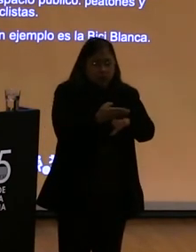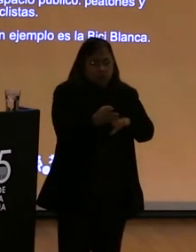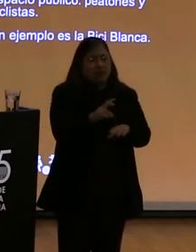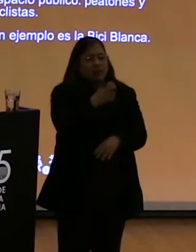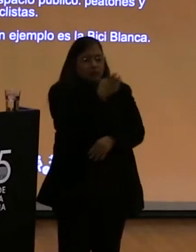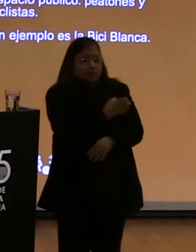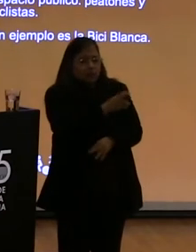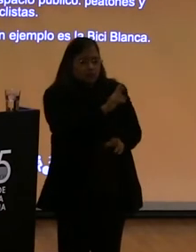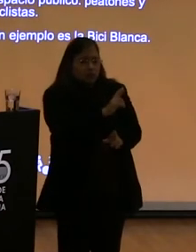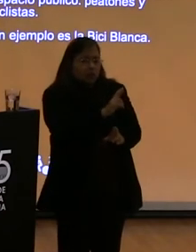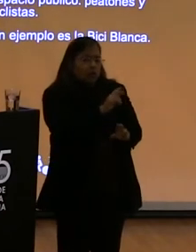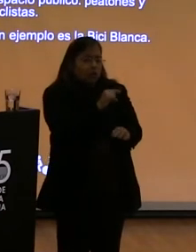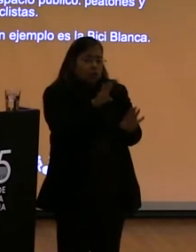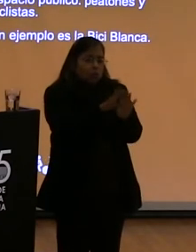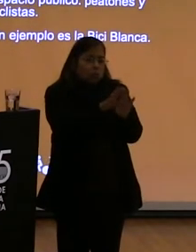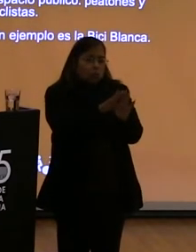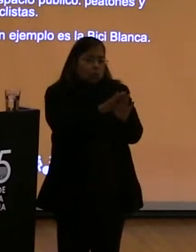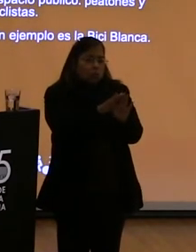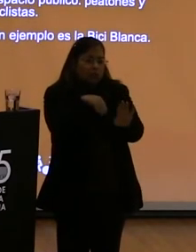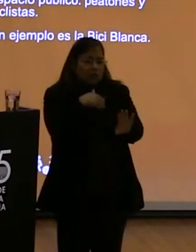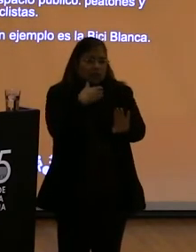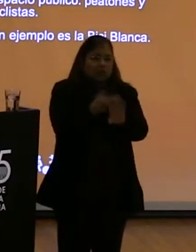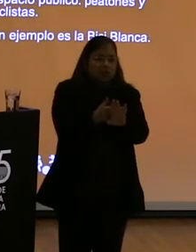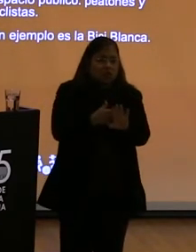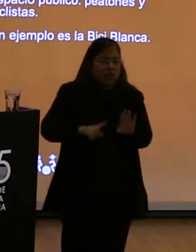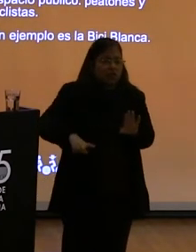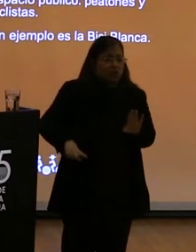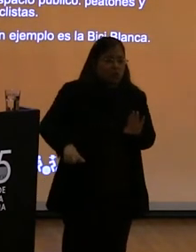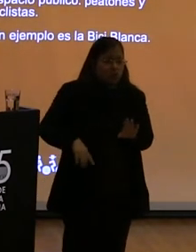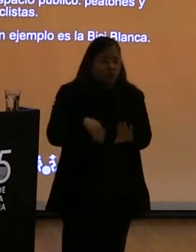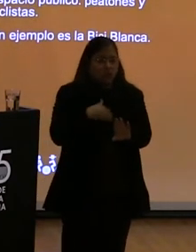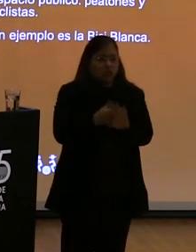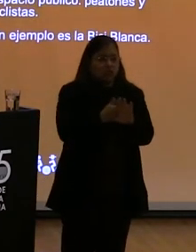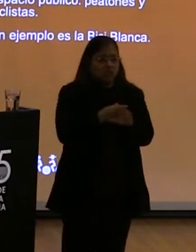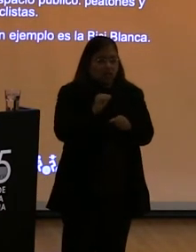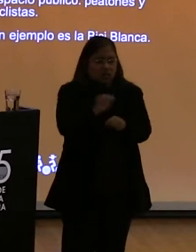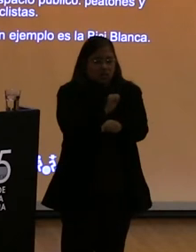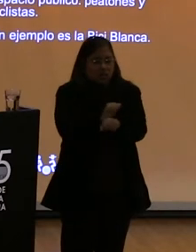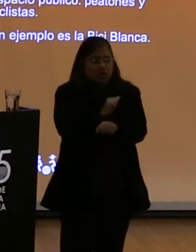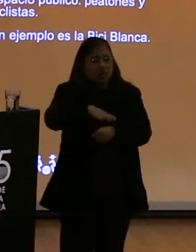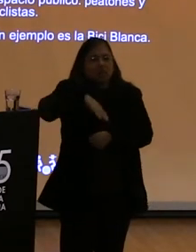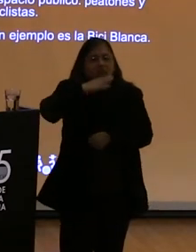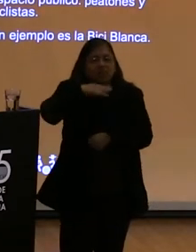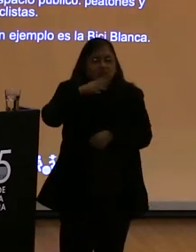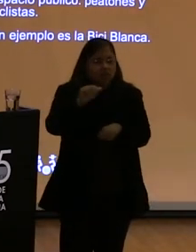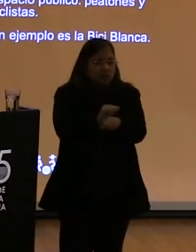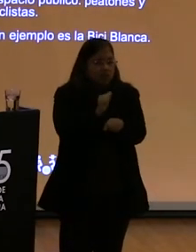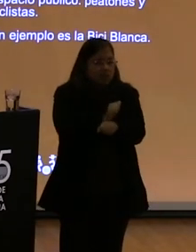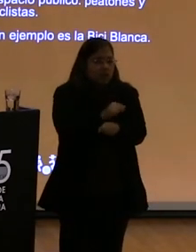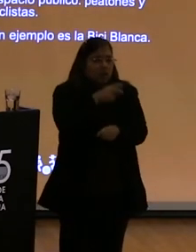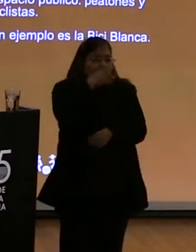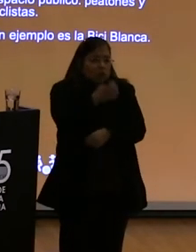memorial y al mismo tiempo una protesta obviamente no puede quedar ahí por eso es que hacemos gestión pública y